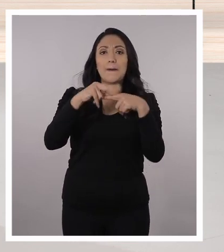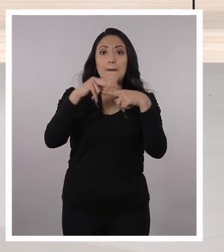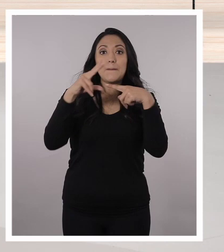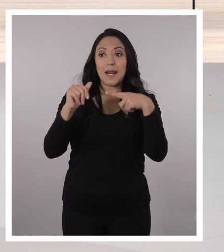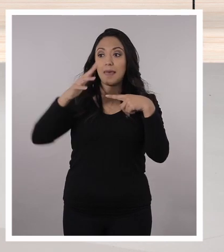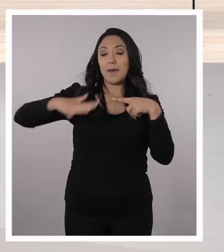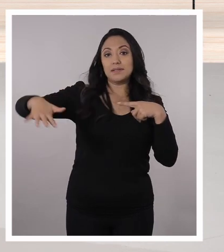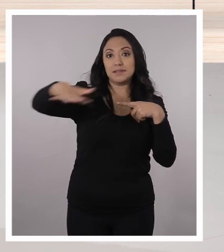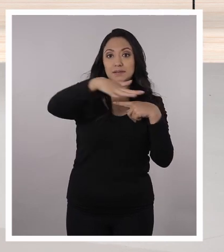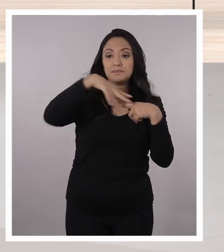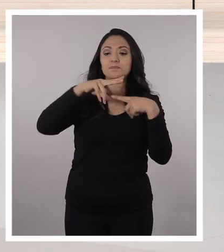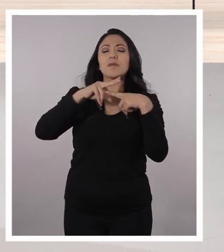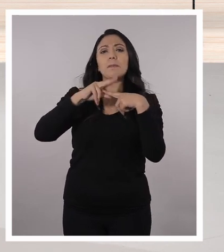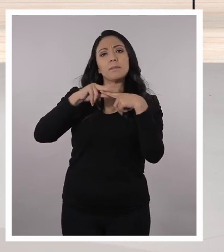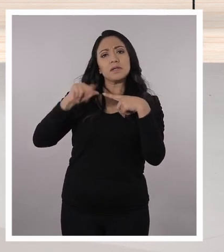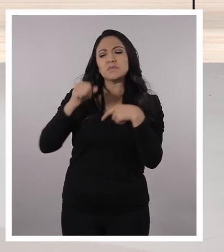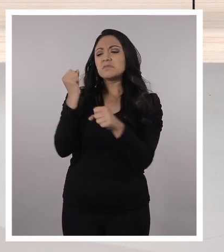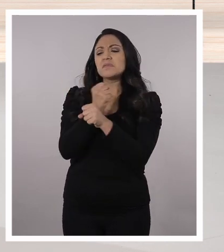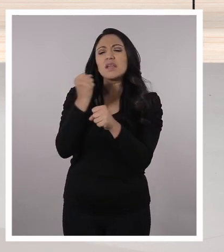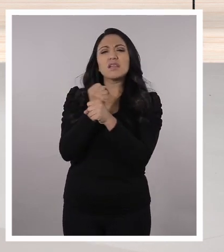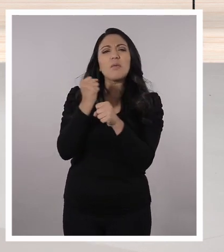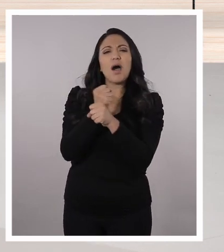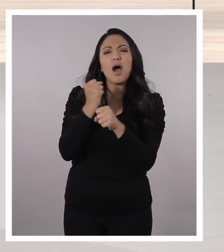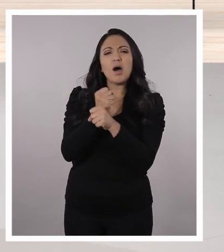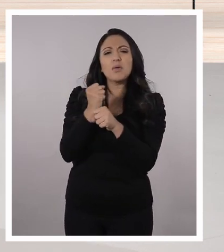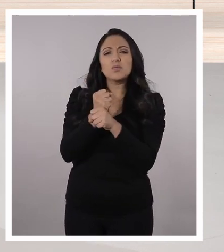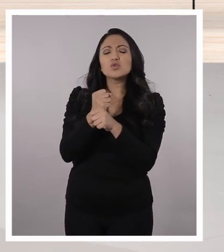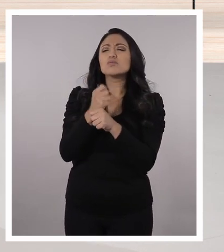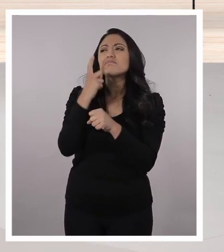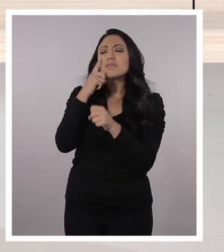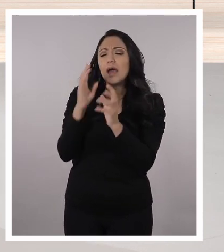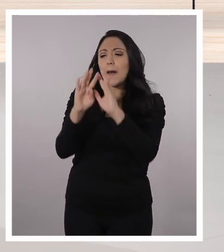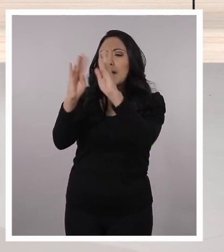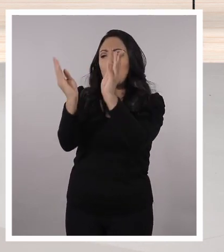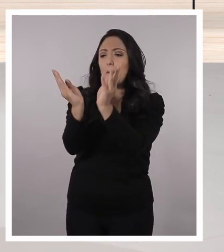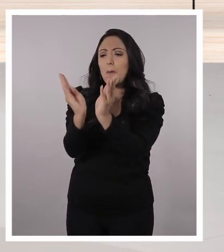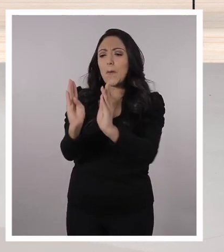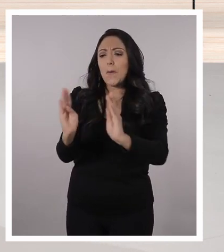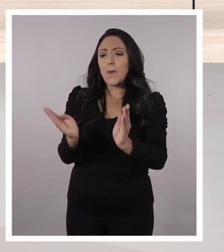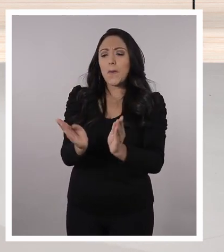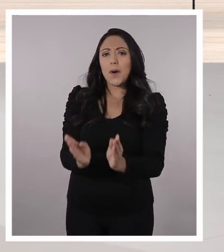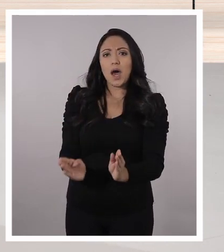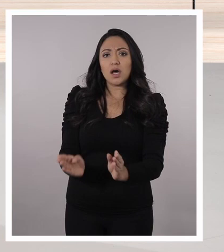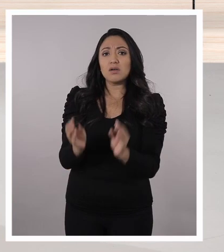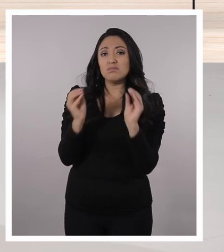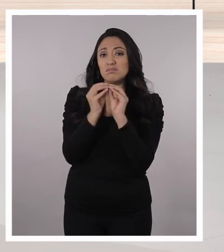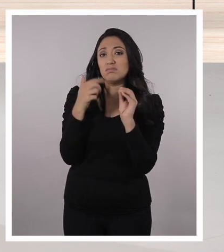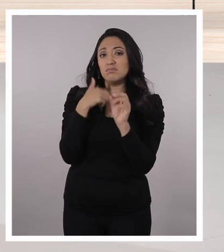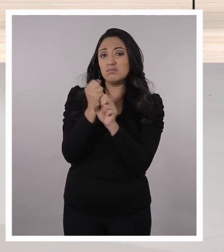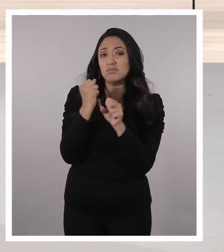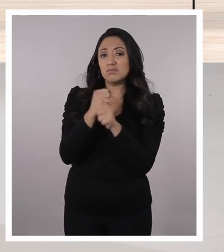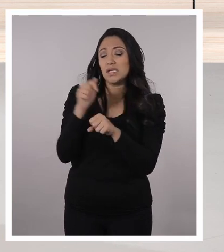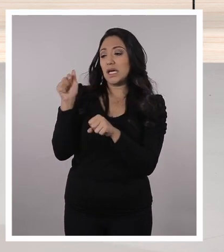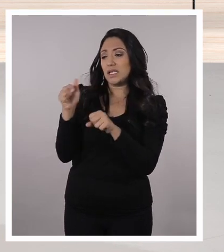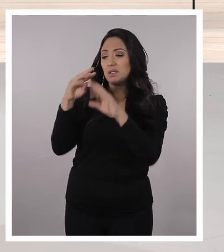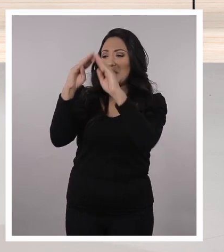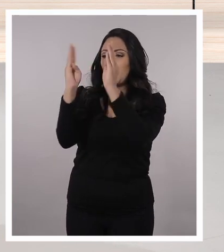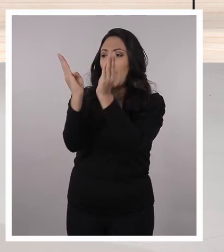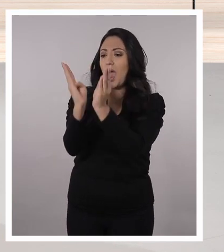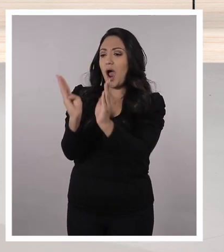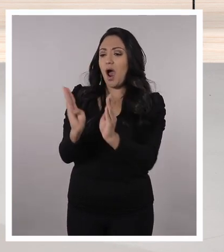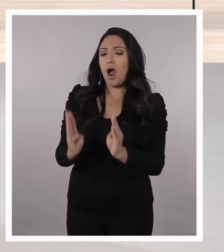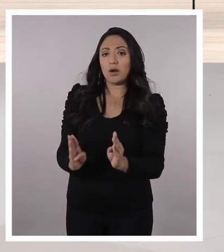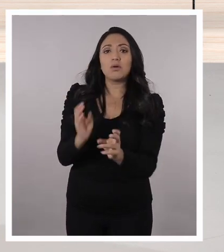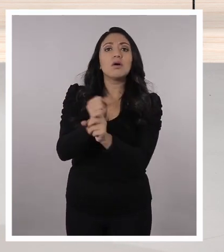mis primas el fin de semana y trabajamos unos moldes en barro con un poco de arcilla. Esta es